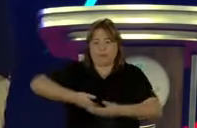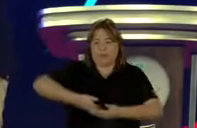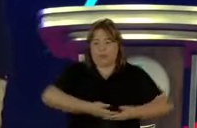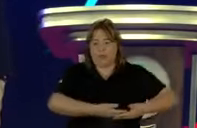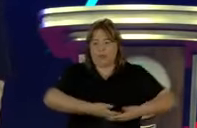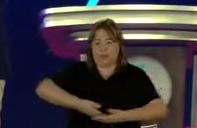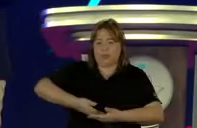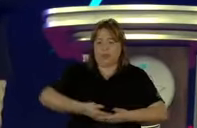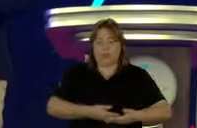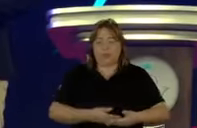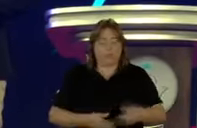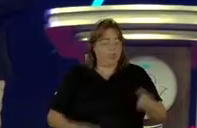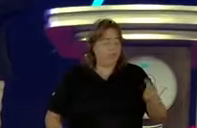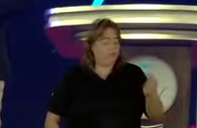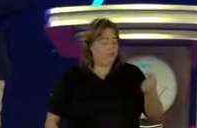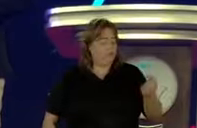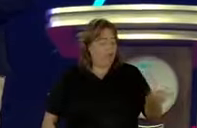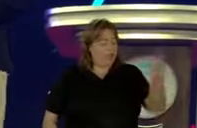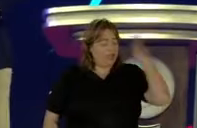Eso fue 2011.